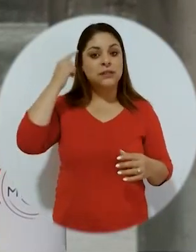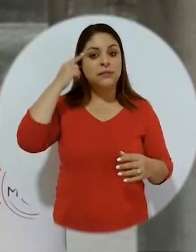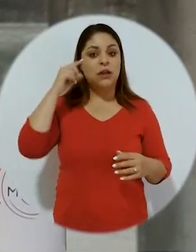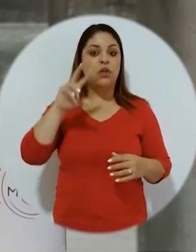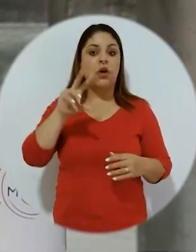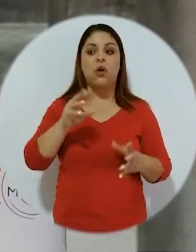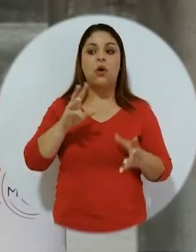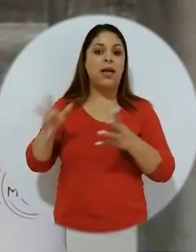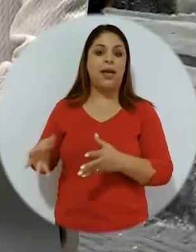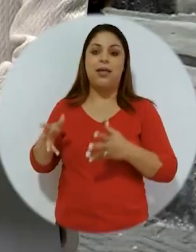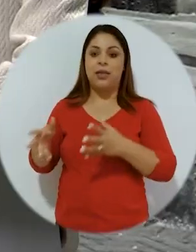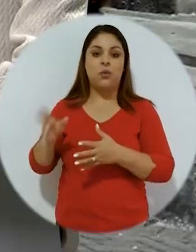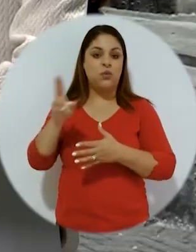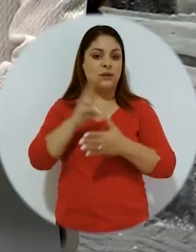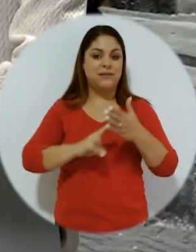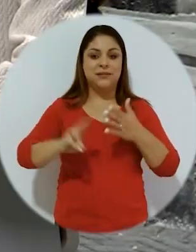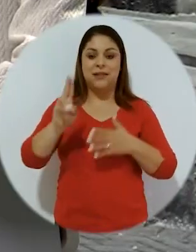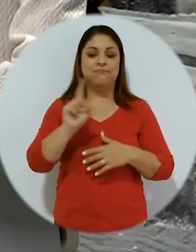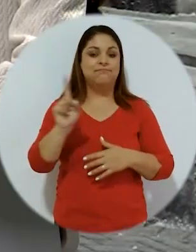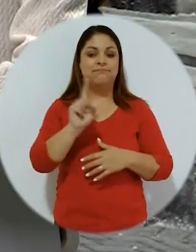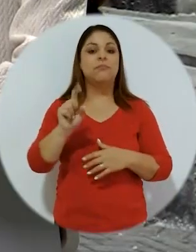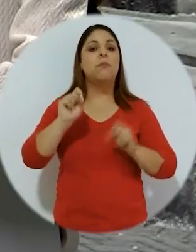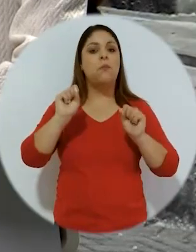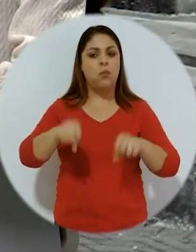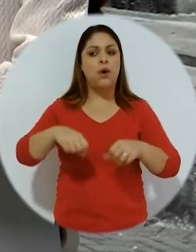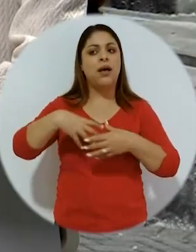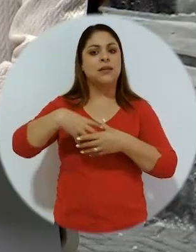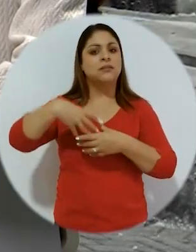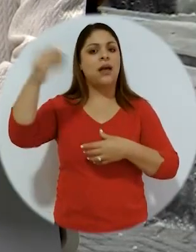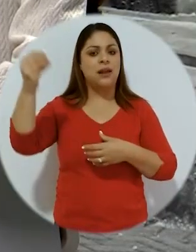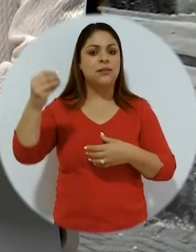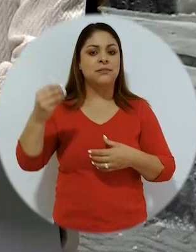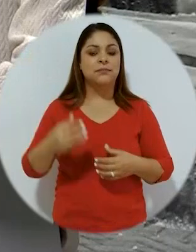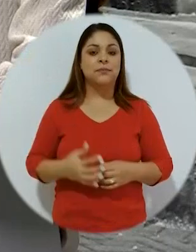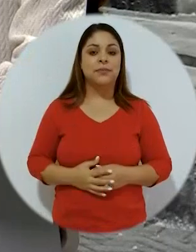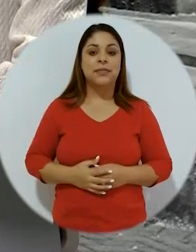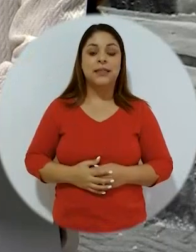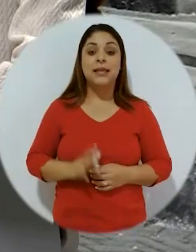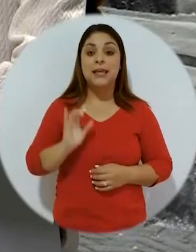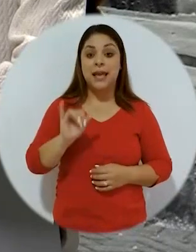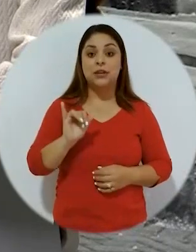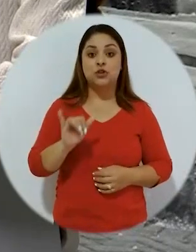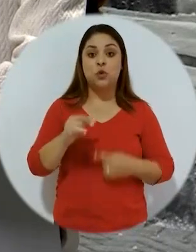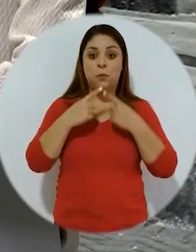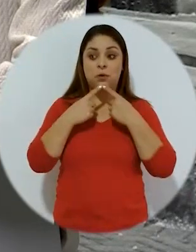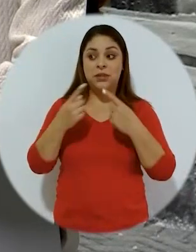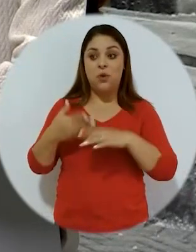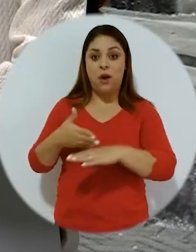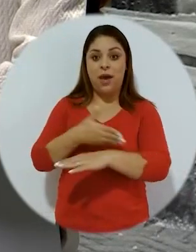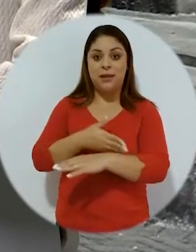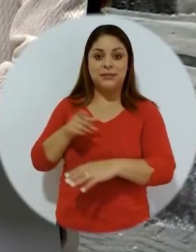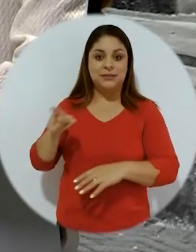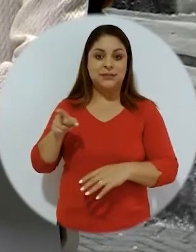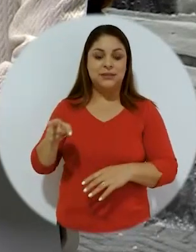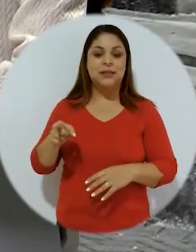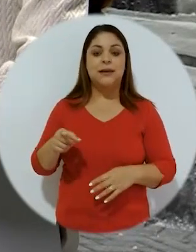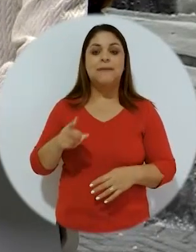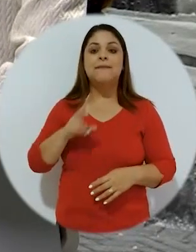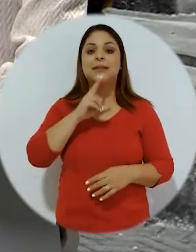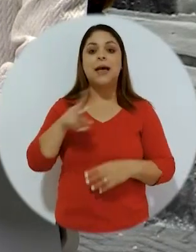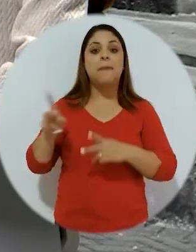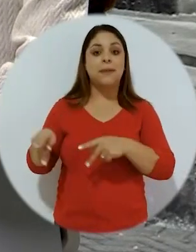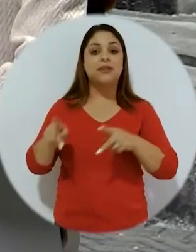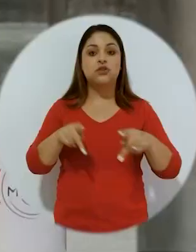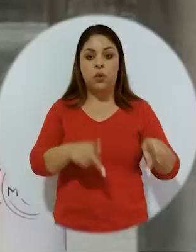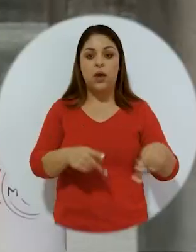conocimiento no se quede en la universidad y pueda salir. Esa es como una parte de ese semillero, y es lo que decía ahorita Ana Francis, que